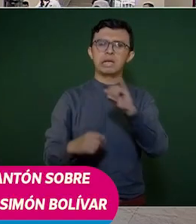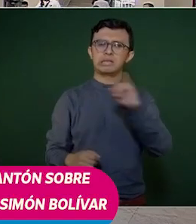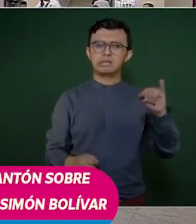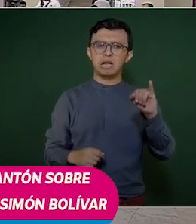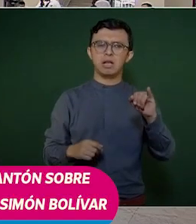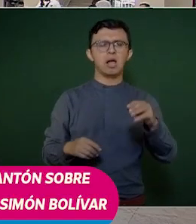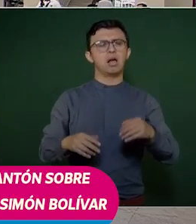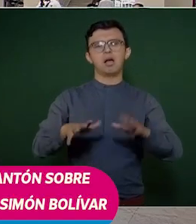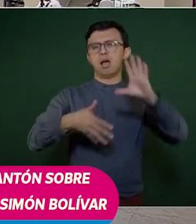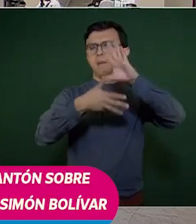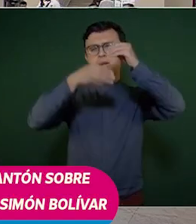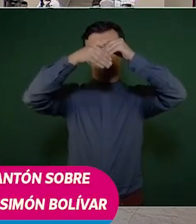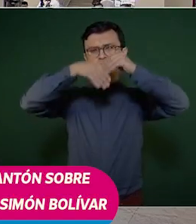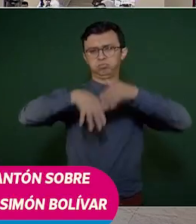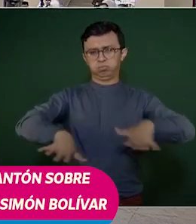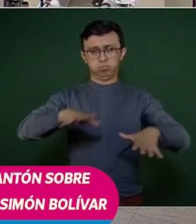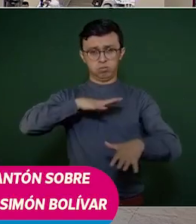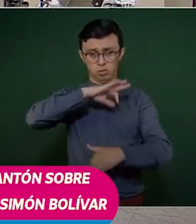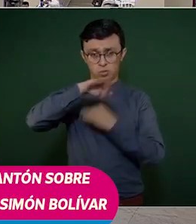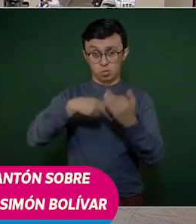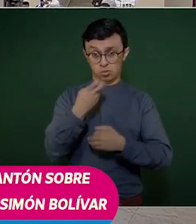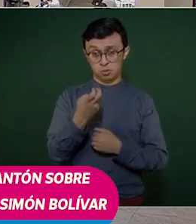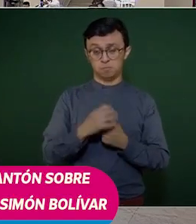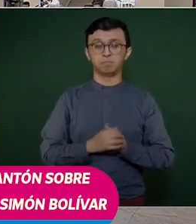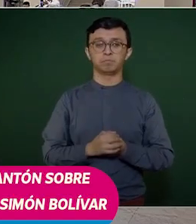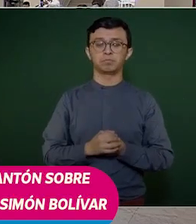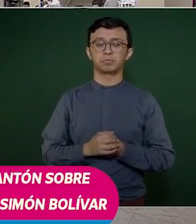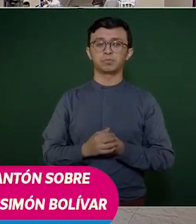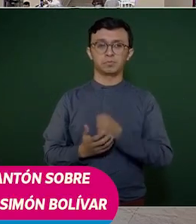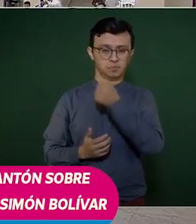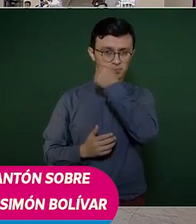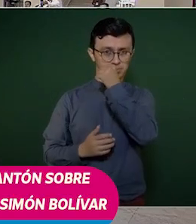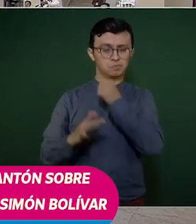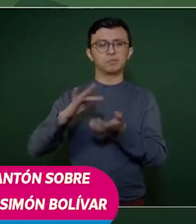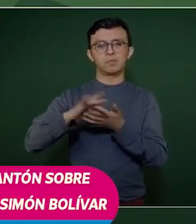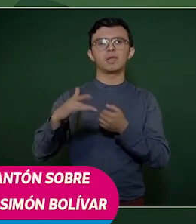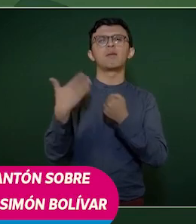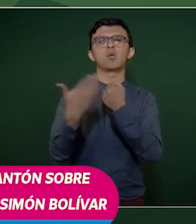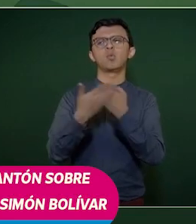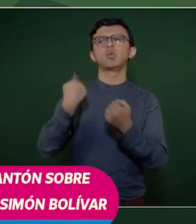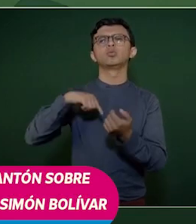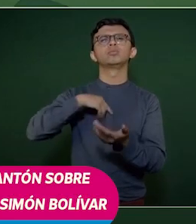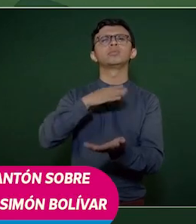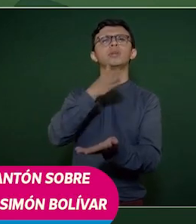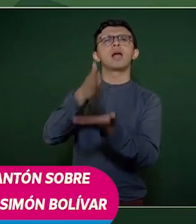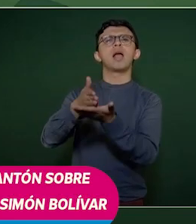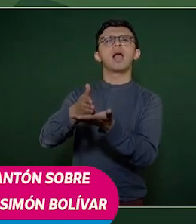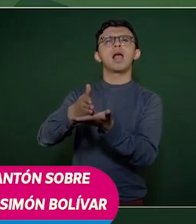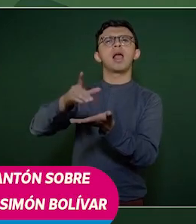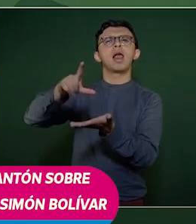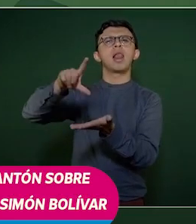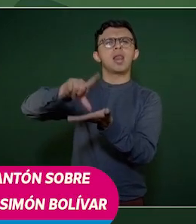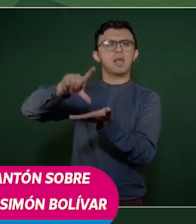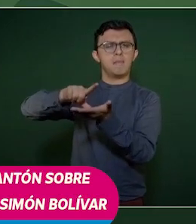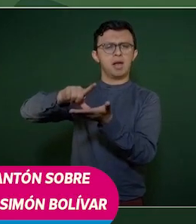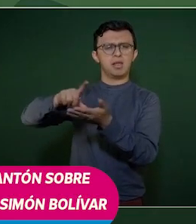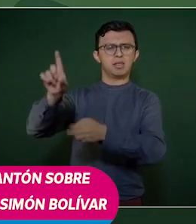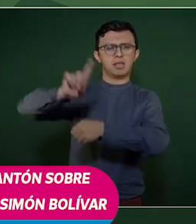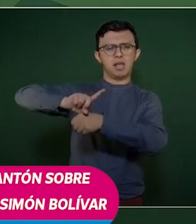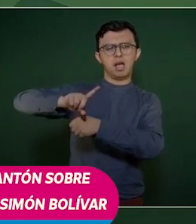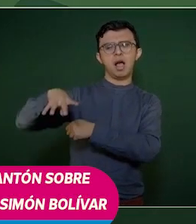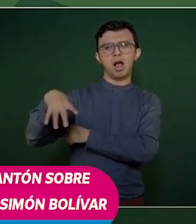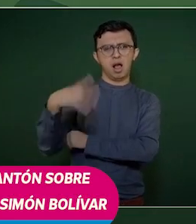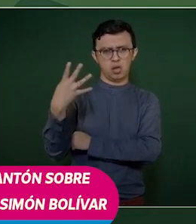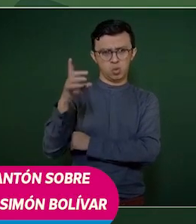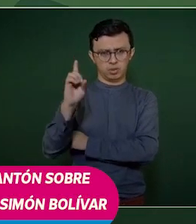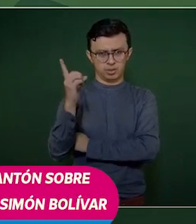presidente. Pues vamos a estar en Lima el día 14 de diciembre